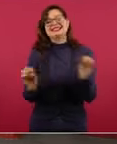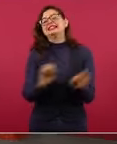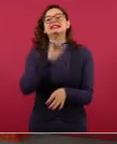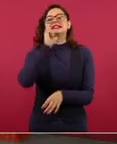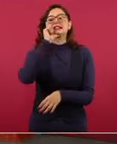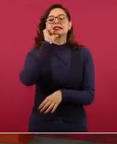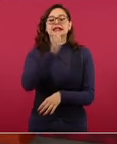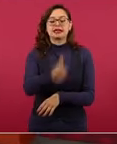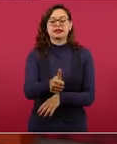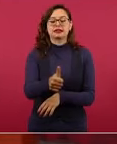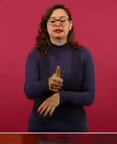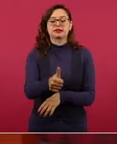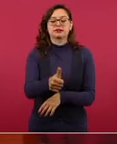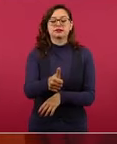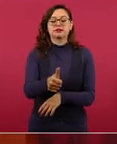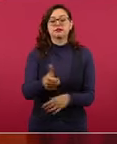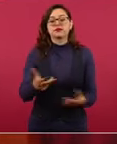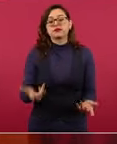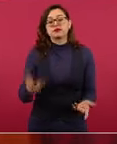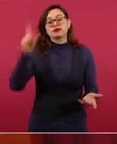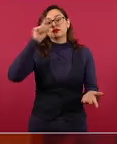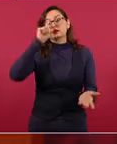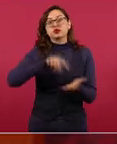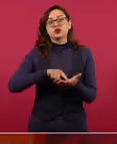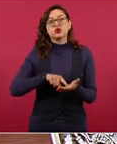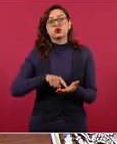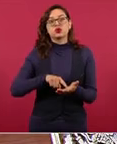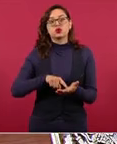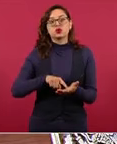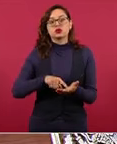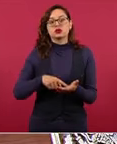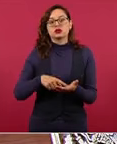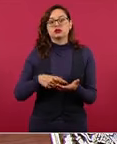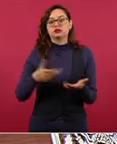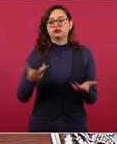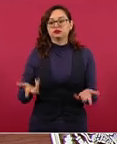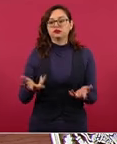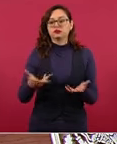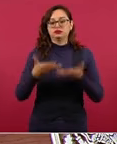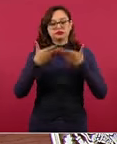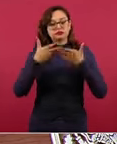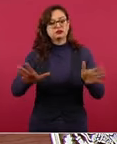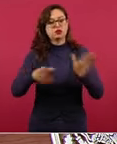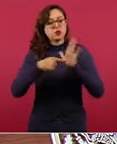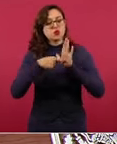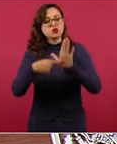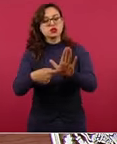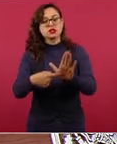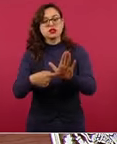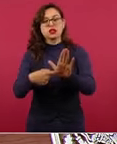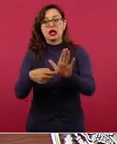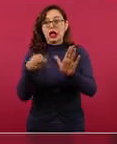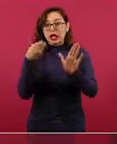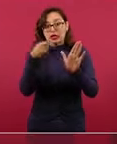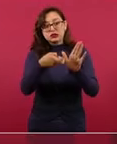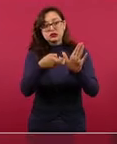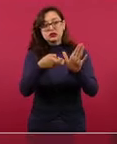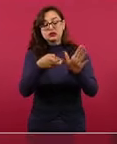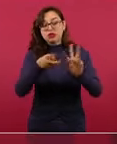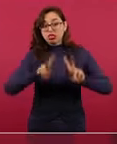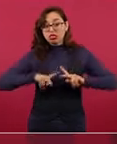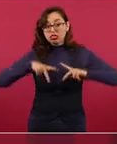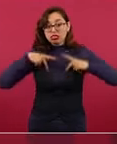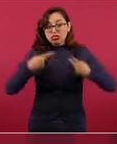yo creo que en vez de debilitarse estas instituciones se fortalecen si hay transparencia